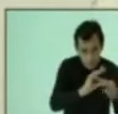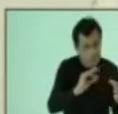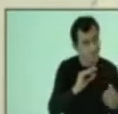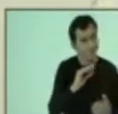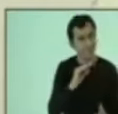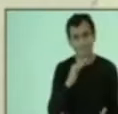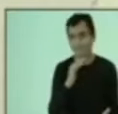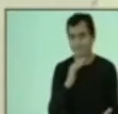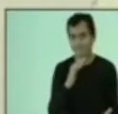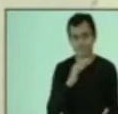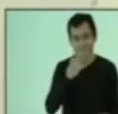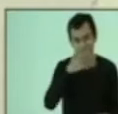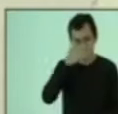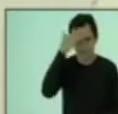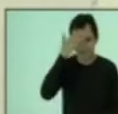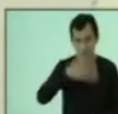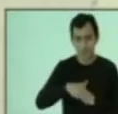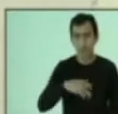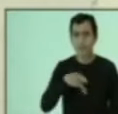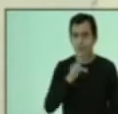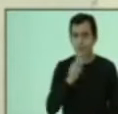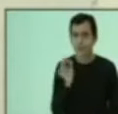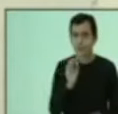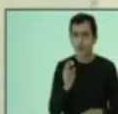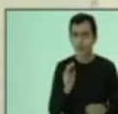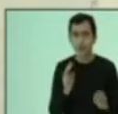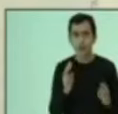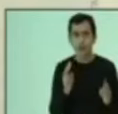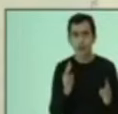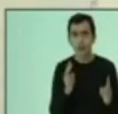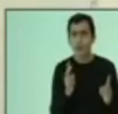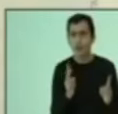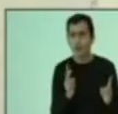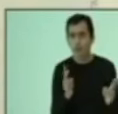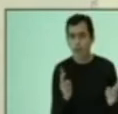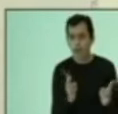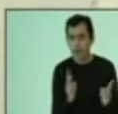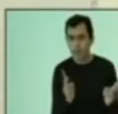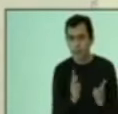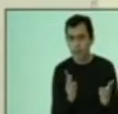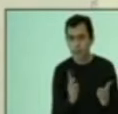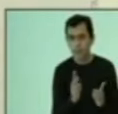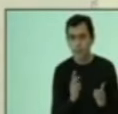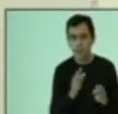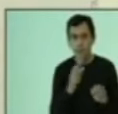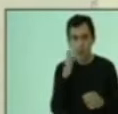podemos enseñar la piscicultura, algo que no se practica en nuestro municipio.